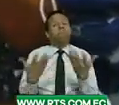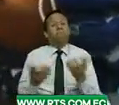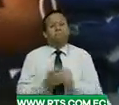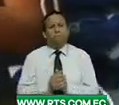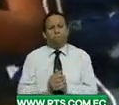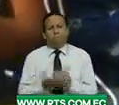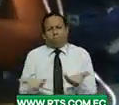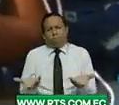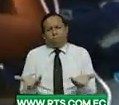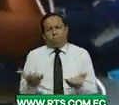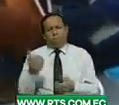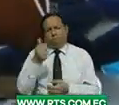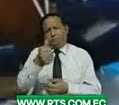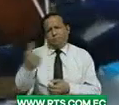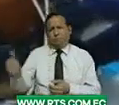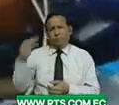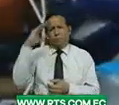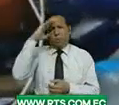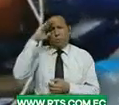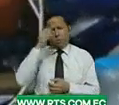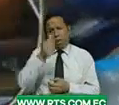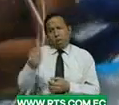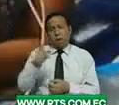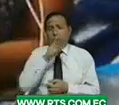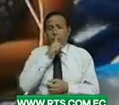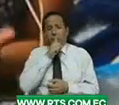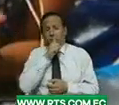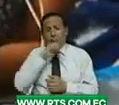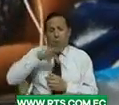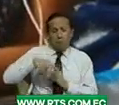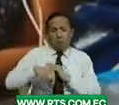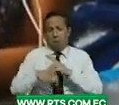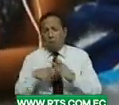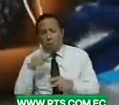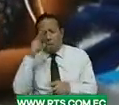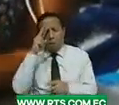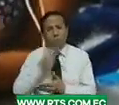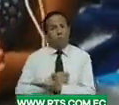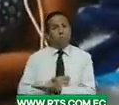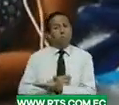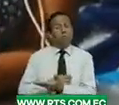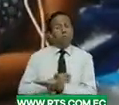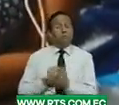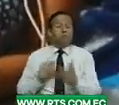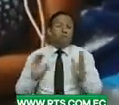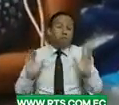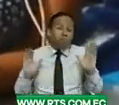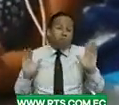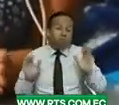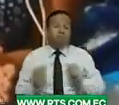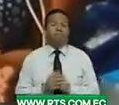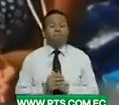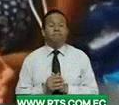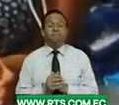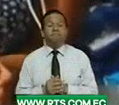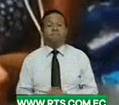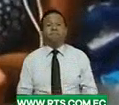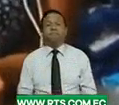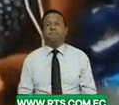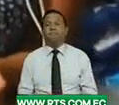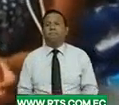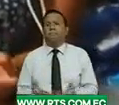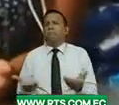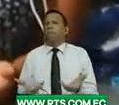policías andan en sus cosas, como dicen, un combo por persona. No más. No más, porque no